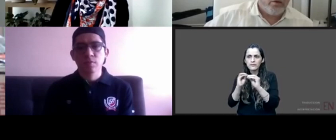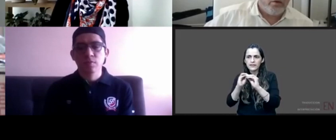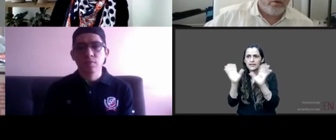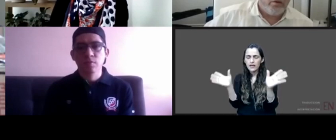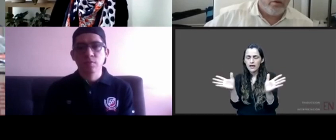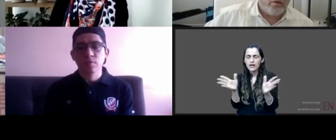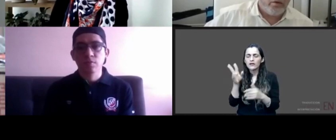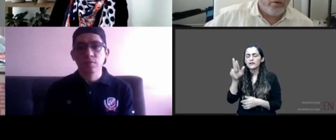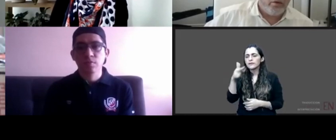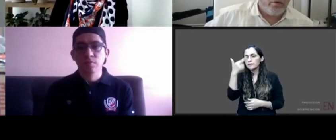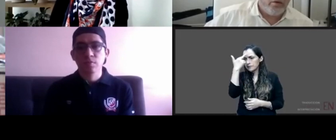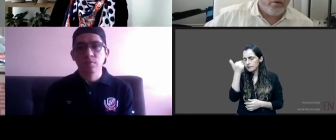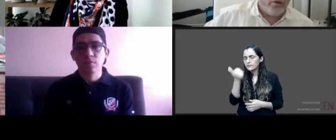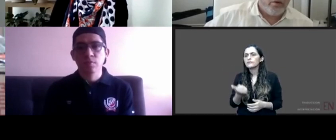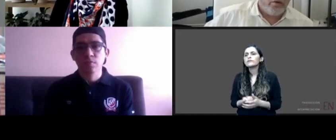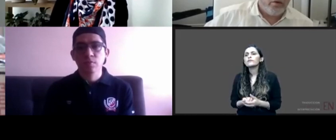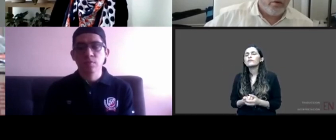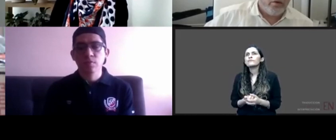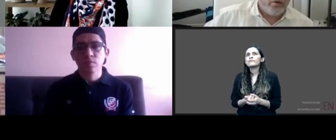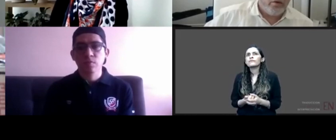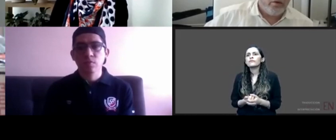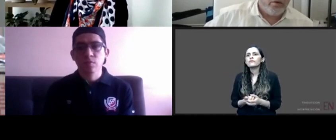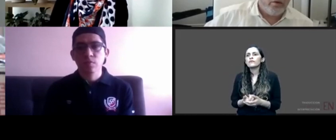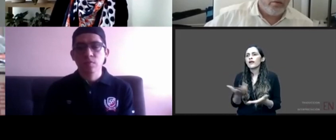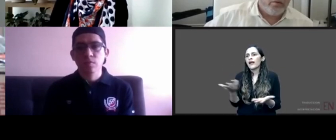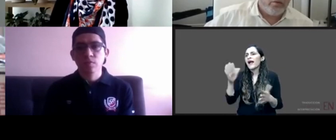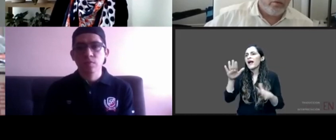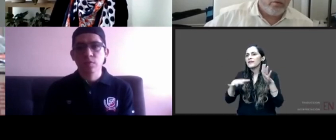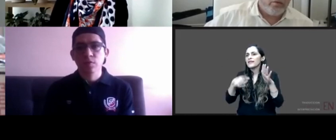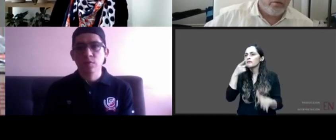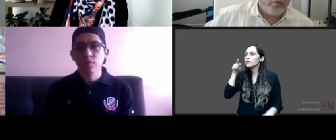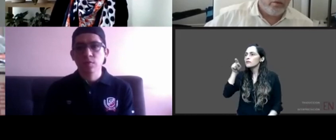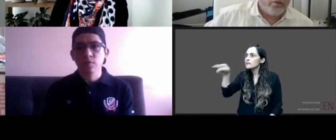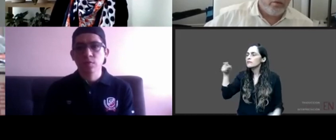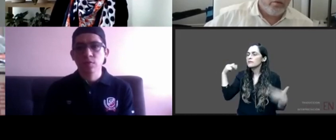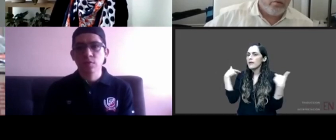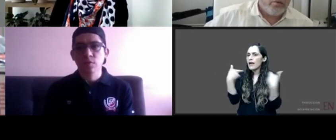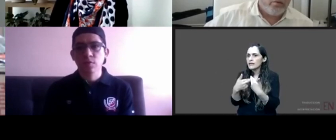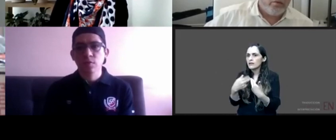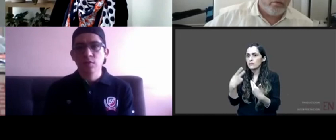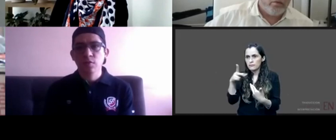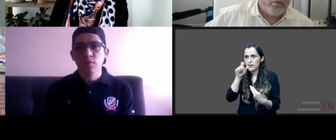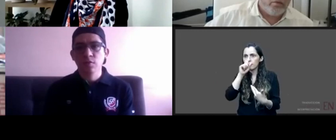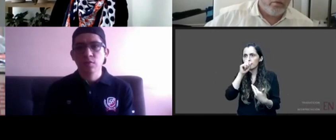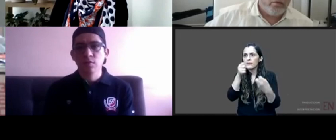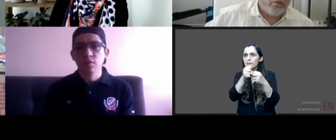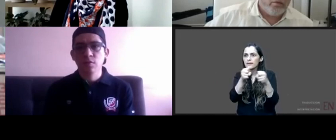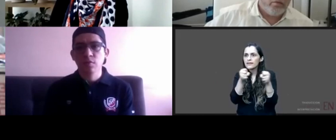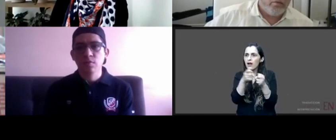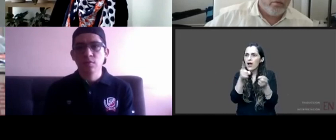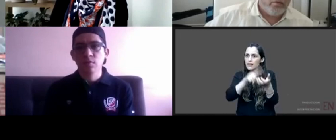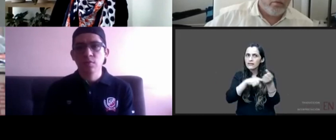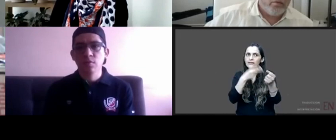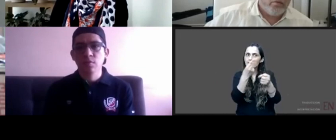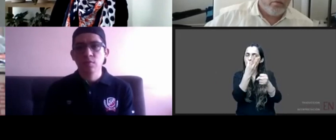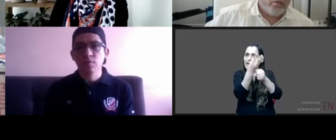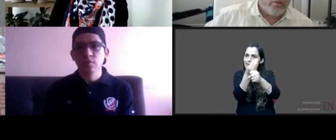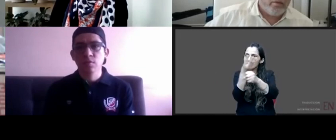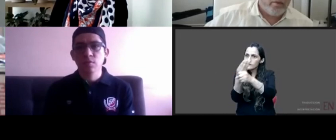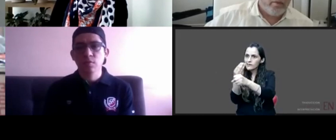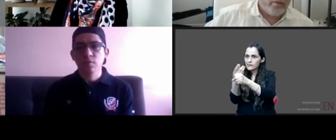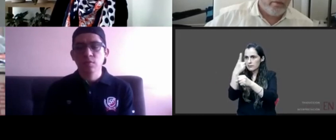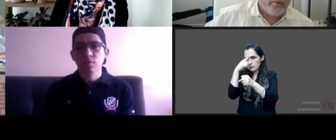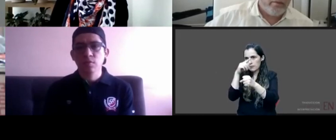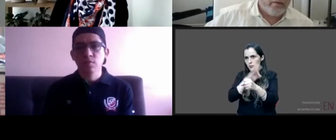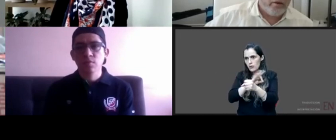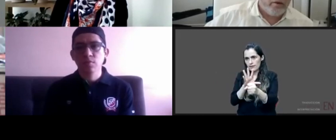solamente es los recursos humanos, sino la estructura, ¿no? Lo que implica la estructura. Porque, ¿qué te parece, Eric, si nos